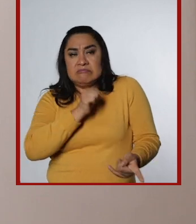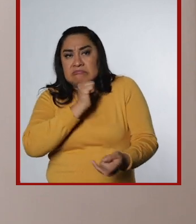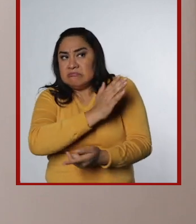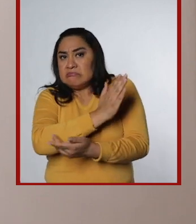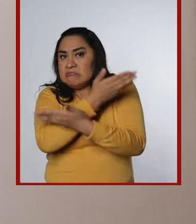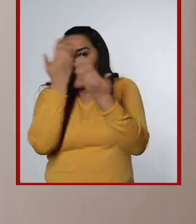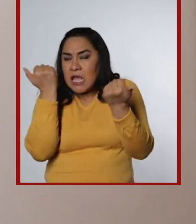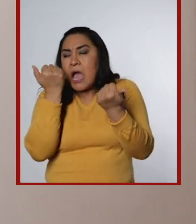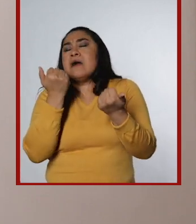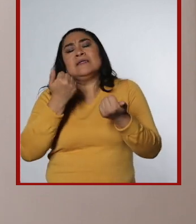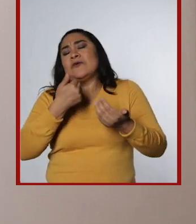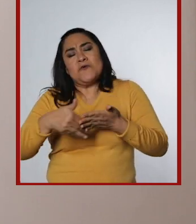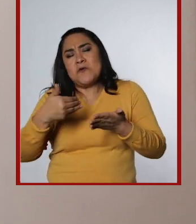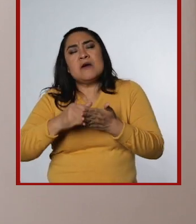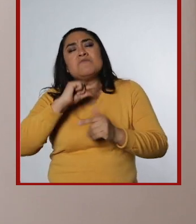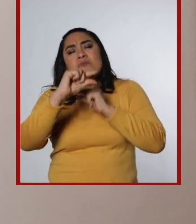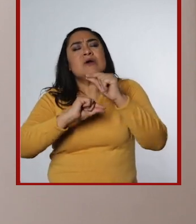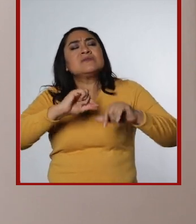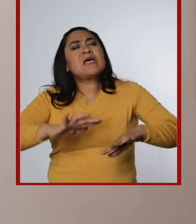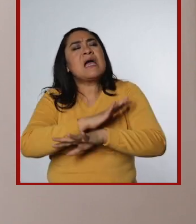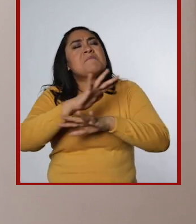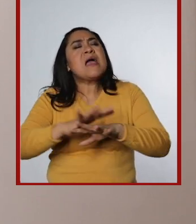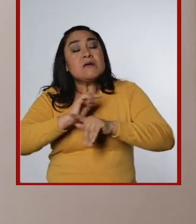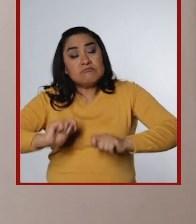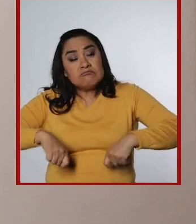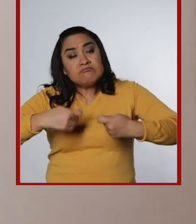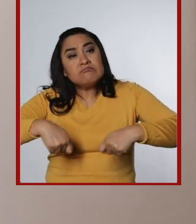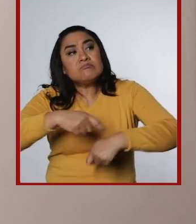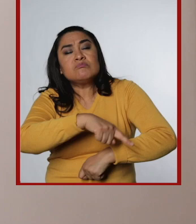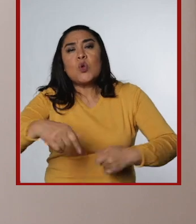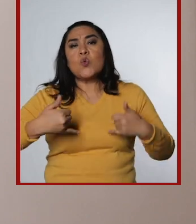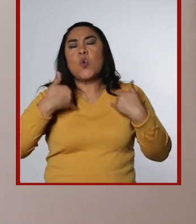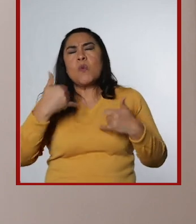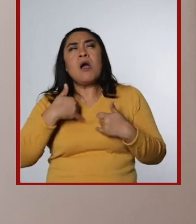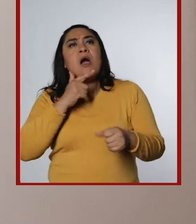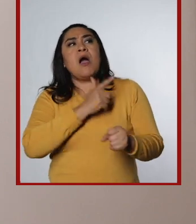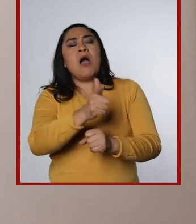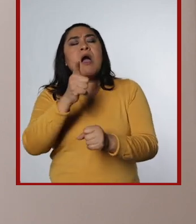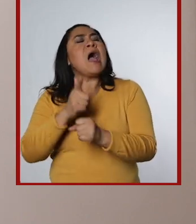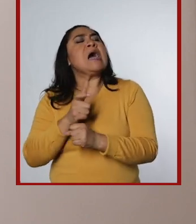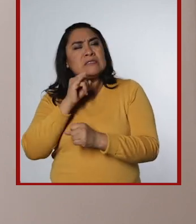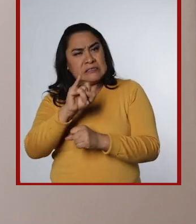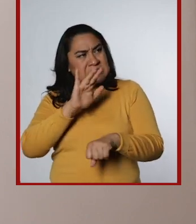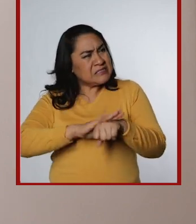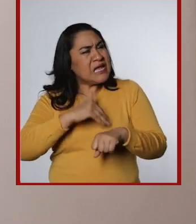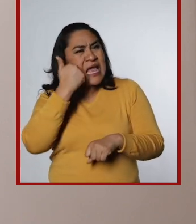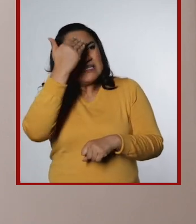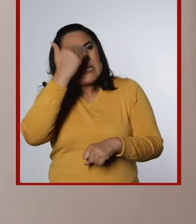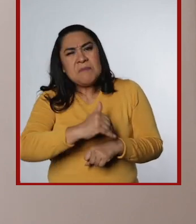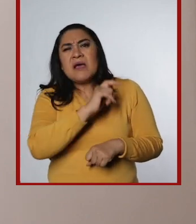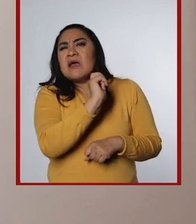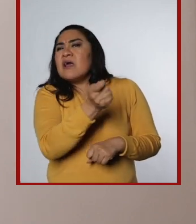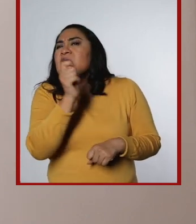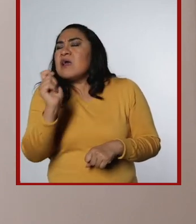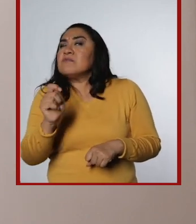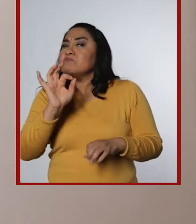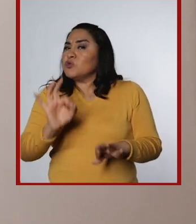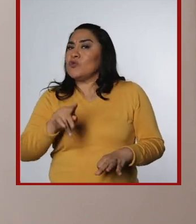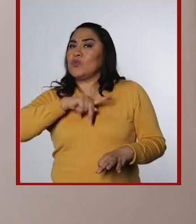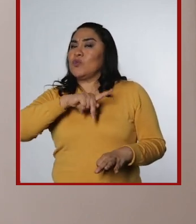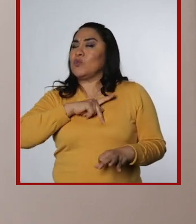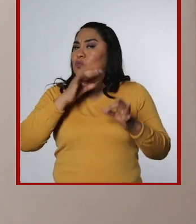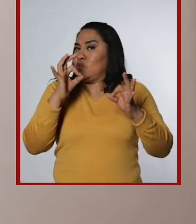que han ido caminando, ha logrado que nuevas generaciones logren involucrarse y empaparse de lo que son estas nuestras